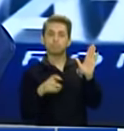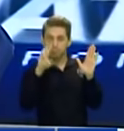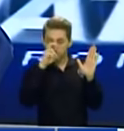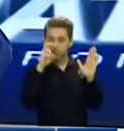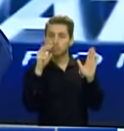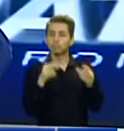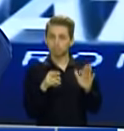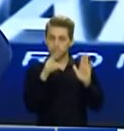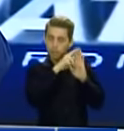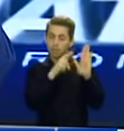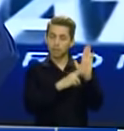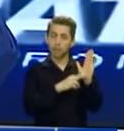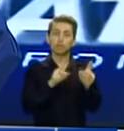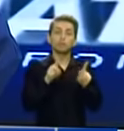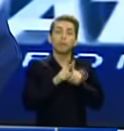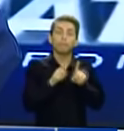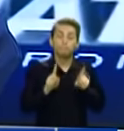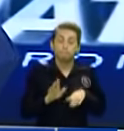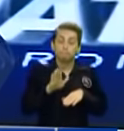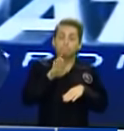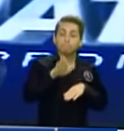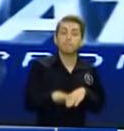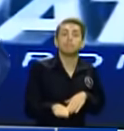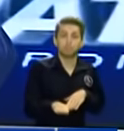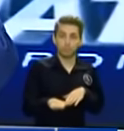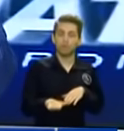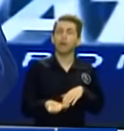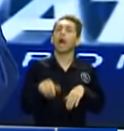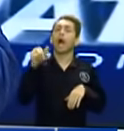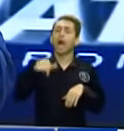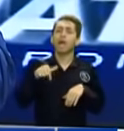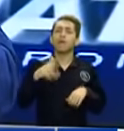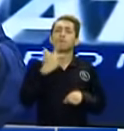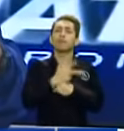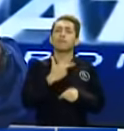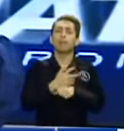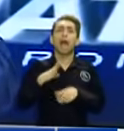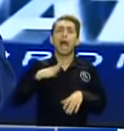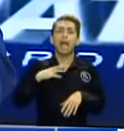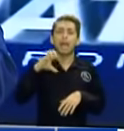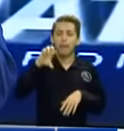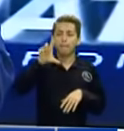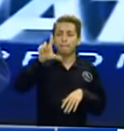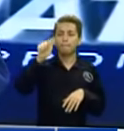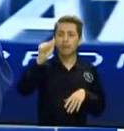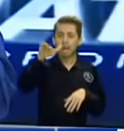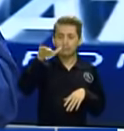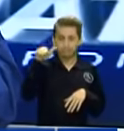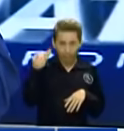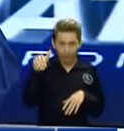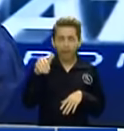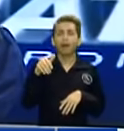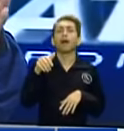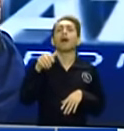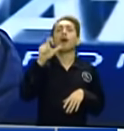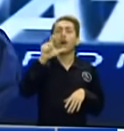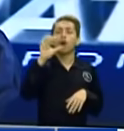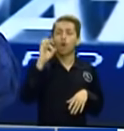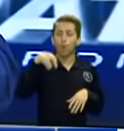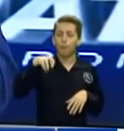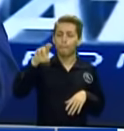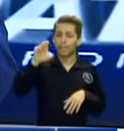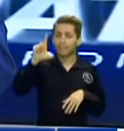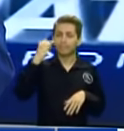de una plaza comercial. La mayoría de las plazas comerciales en Guatemala son de un nivel, la mayoría. Son de un nivel, no tiene ningún